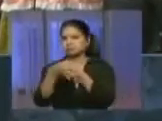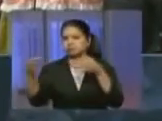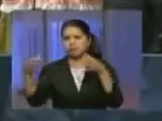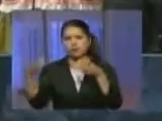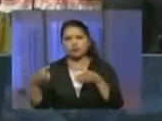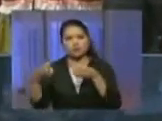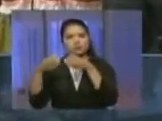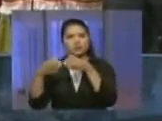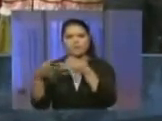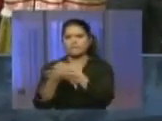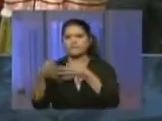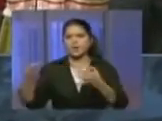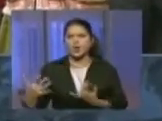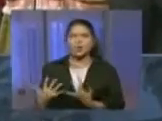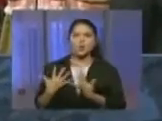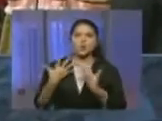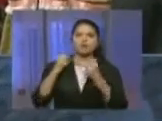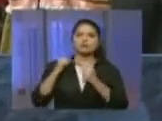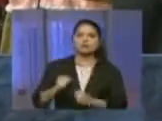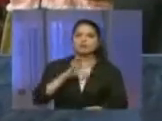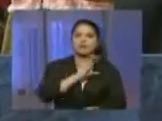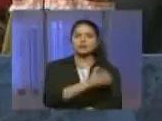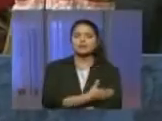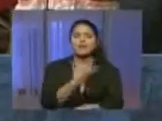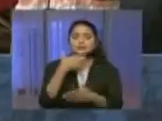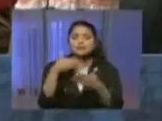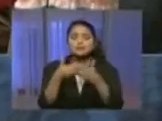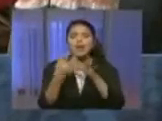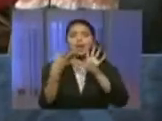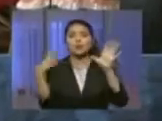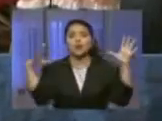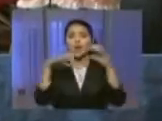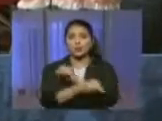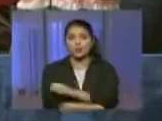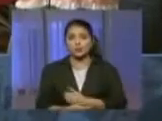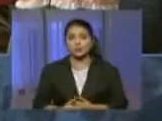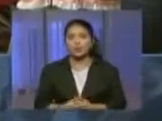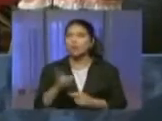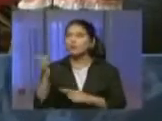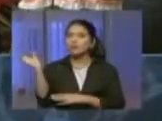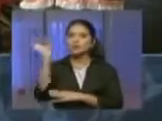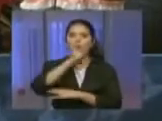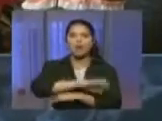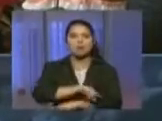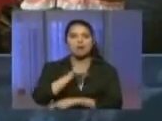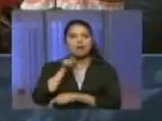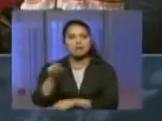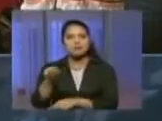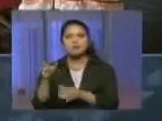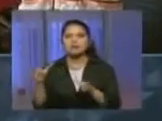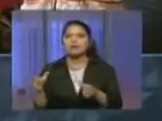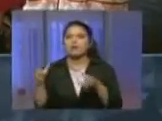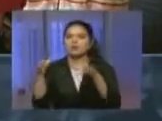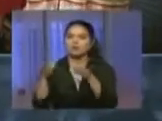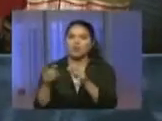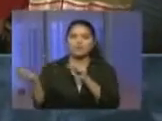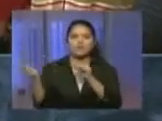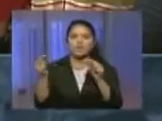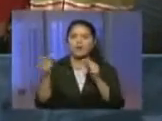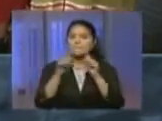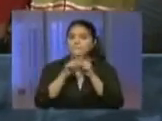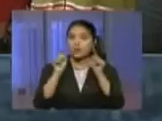tremenda energía van a ser las 9 de la noche y Allí están He estado todo el día en esa asamblea y Miren qué